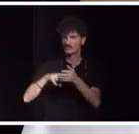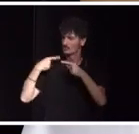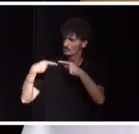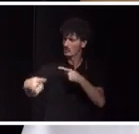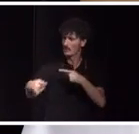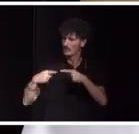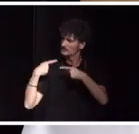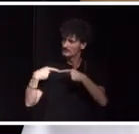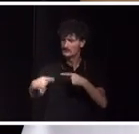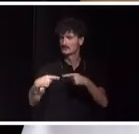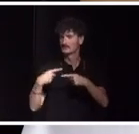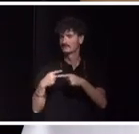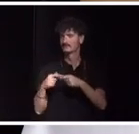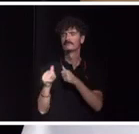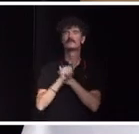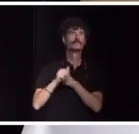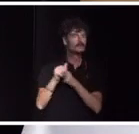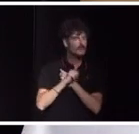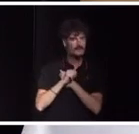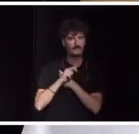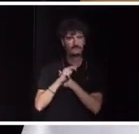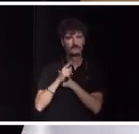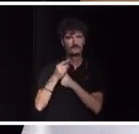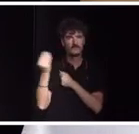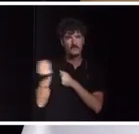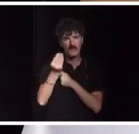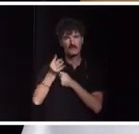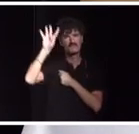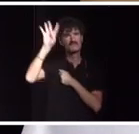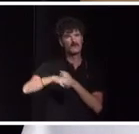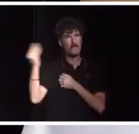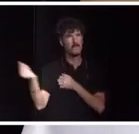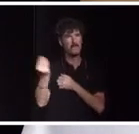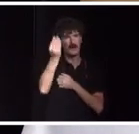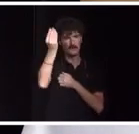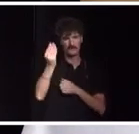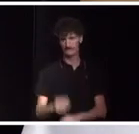todos los días esperando tener un país mejor.